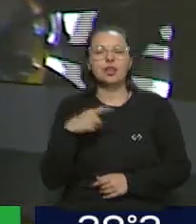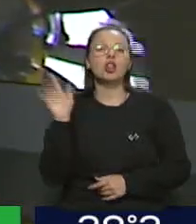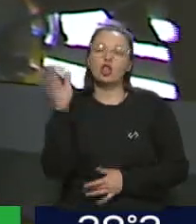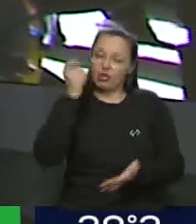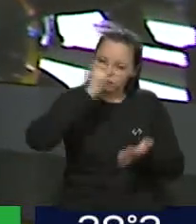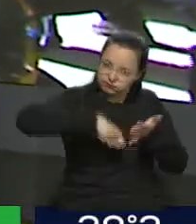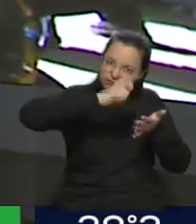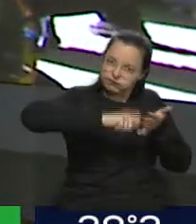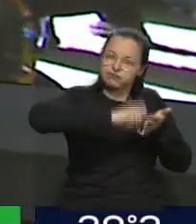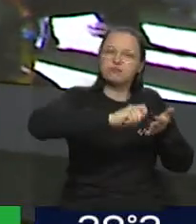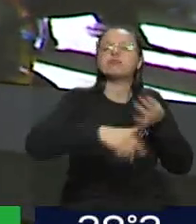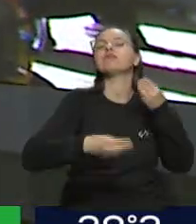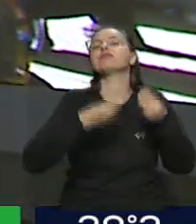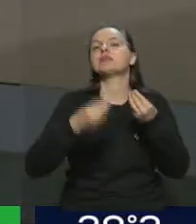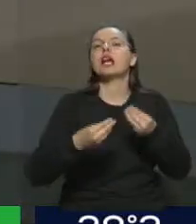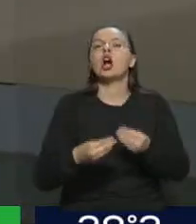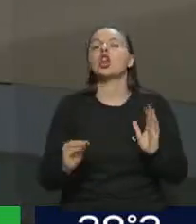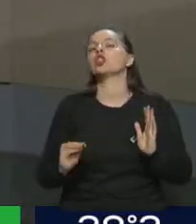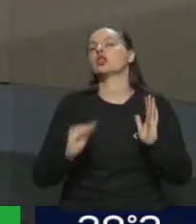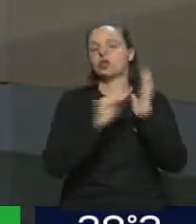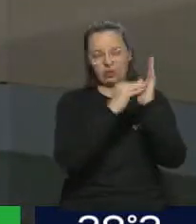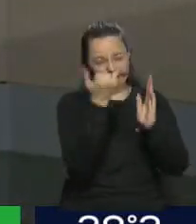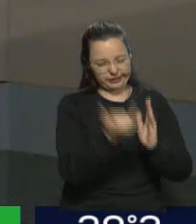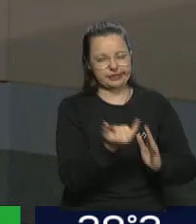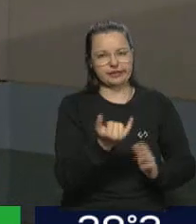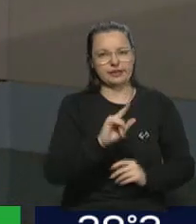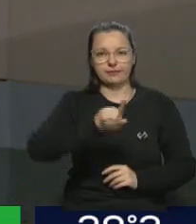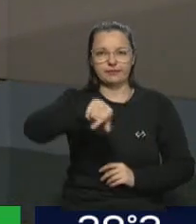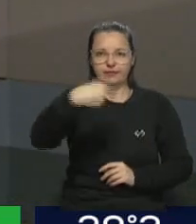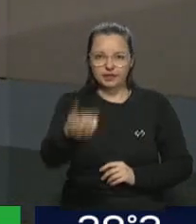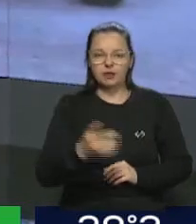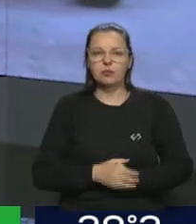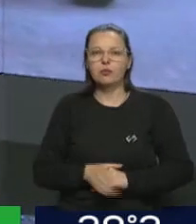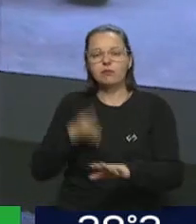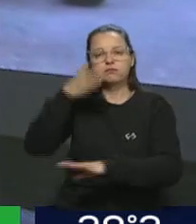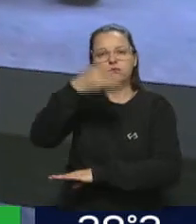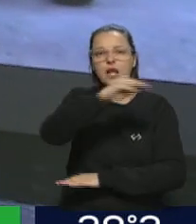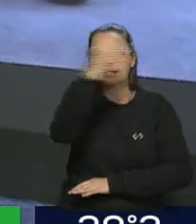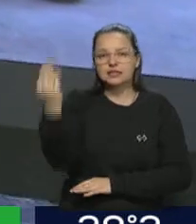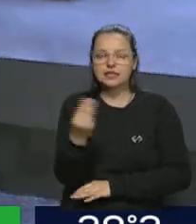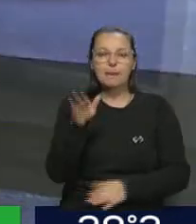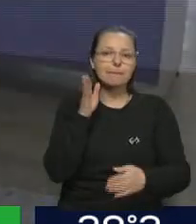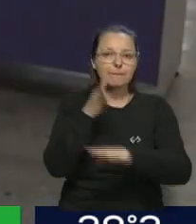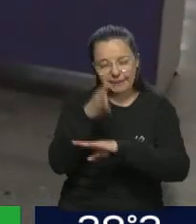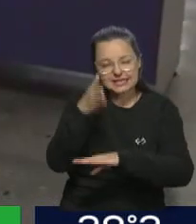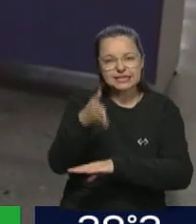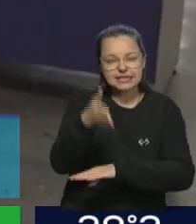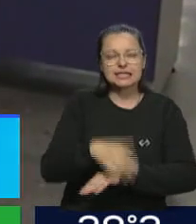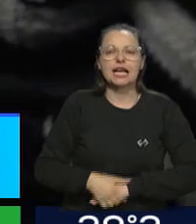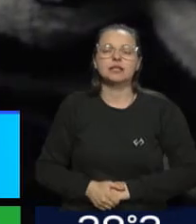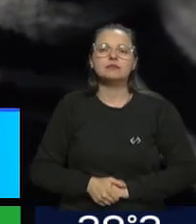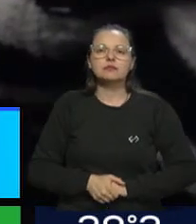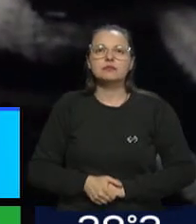como bien vos decís, porque es con turno para luego dirigirse a las oficinas de manera presencial. Lo interesante es que